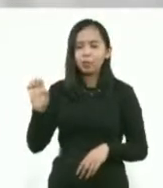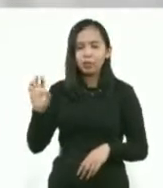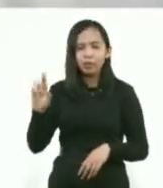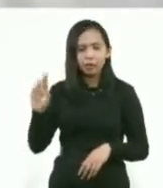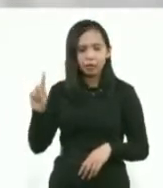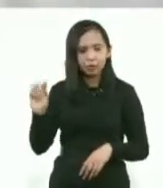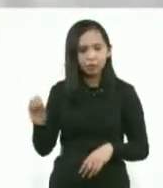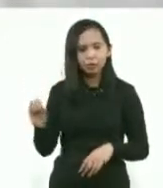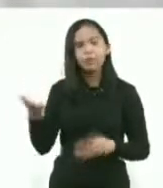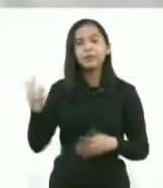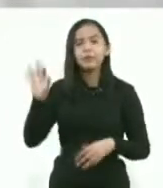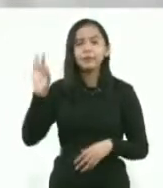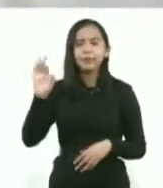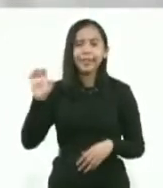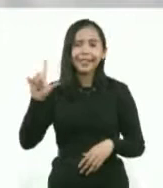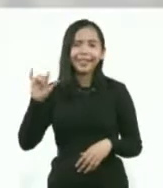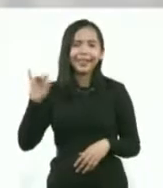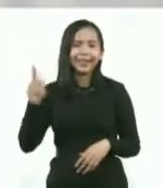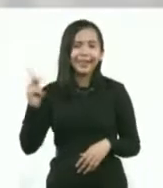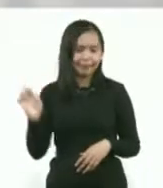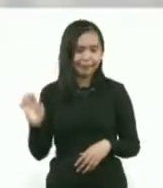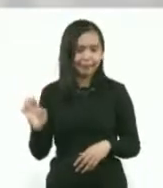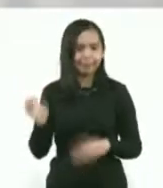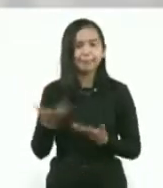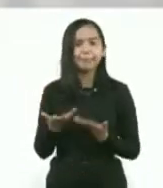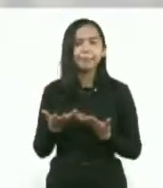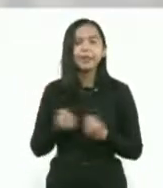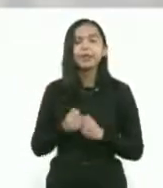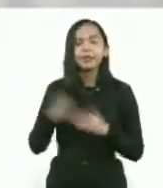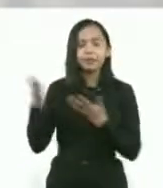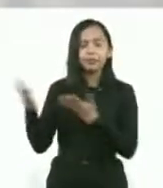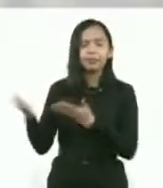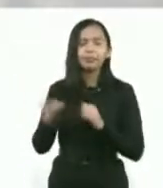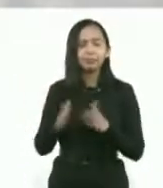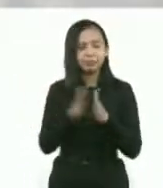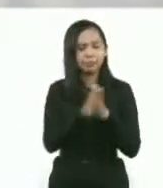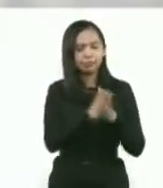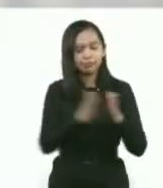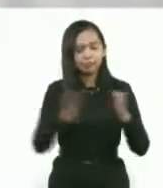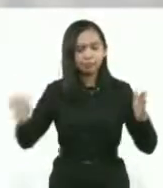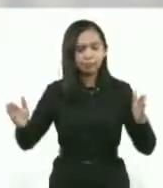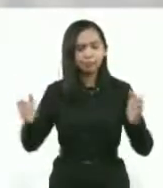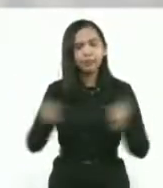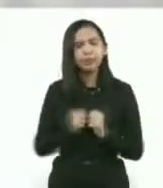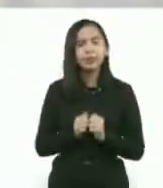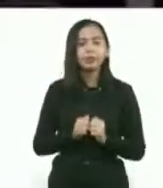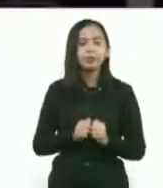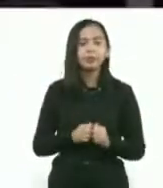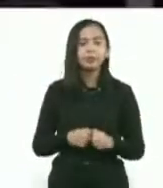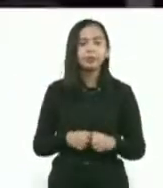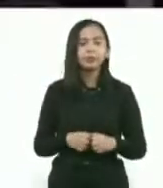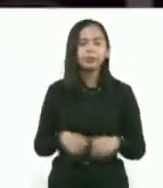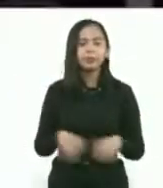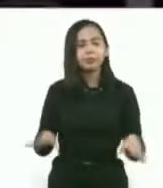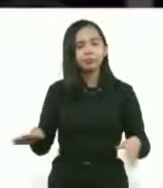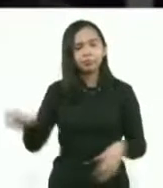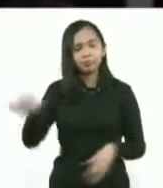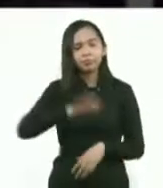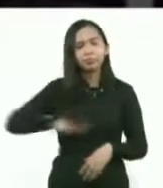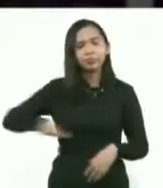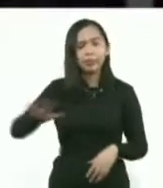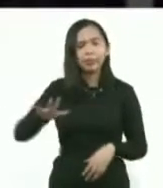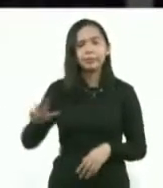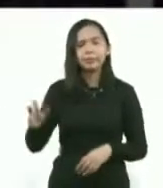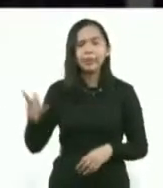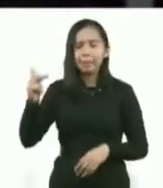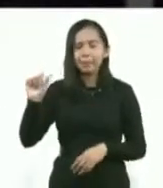problema pues a la salida, y que tanto desde ahí como lo que significa Insurgentes, la salida a la carretera